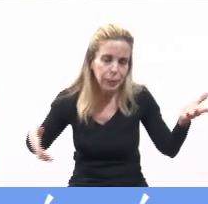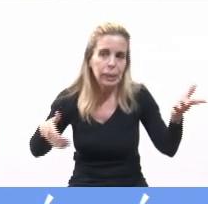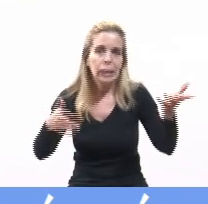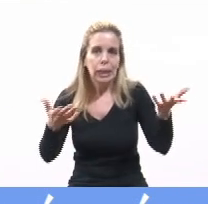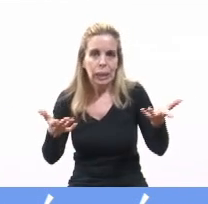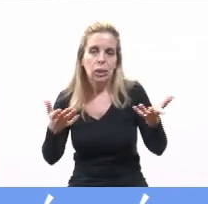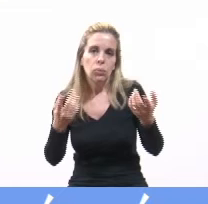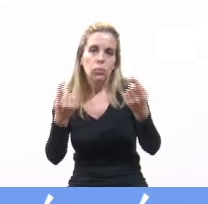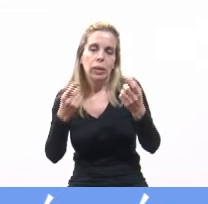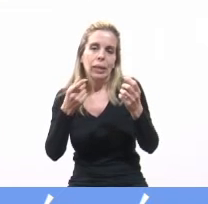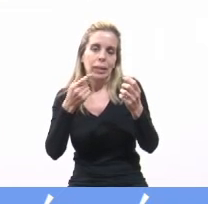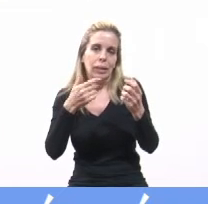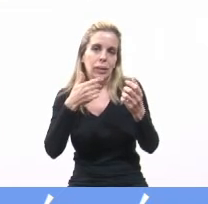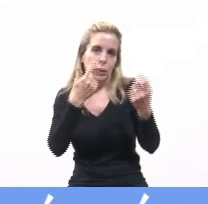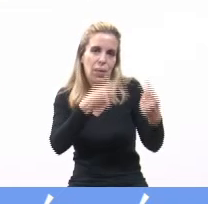mismo, son dos cosas,